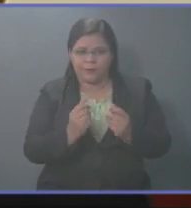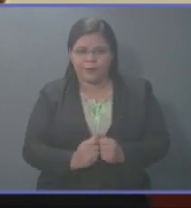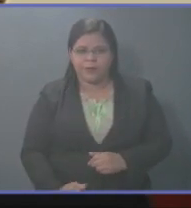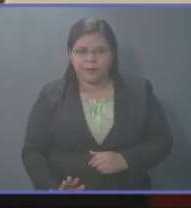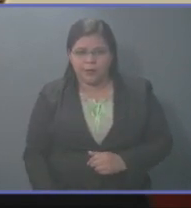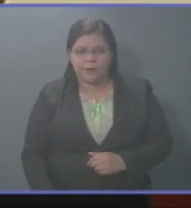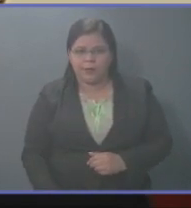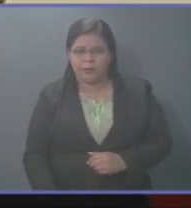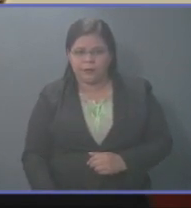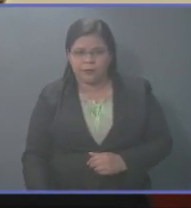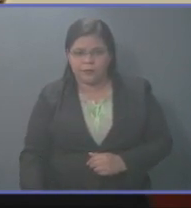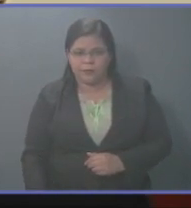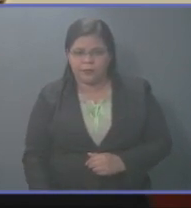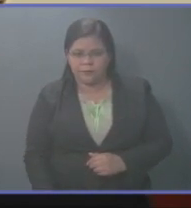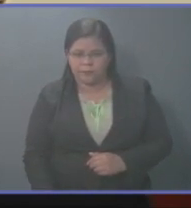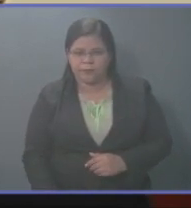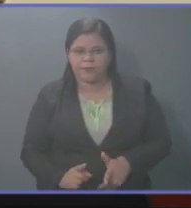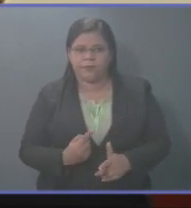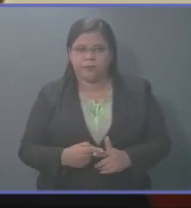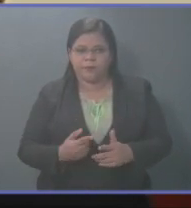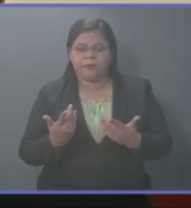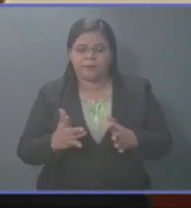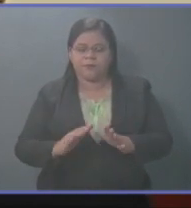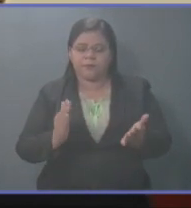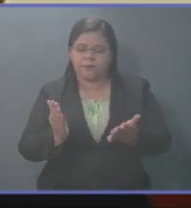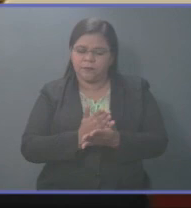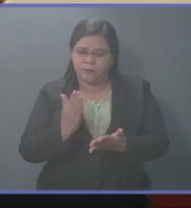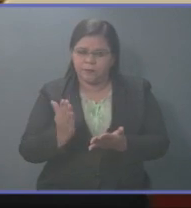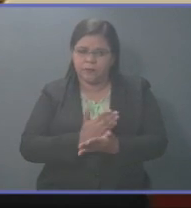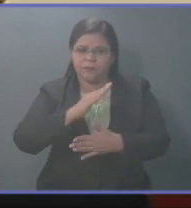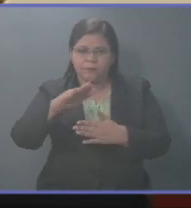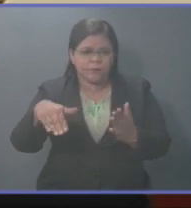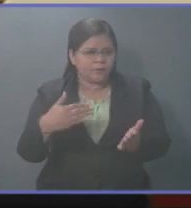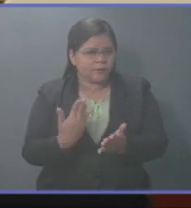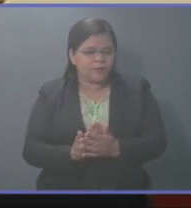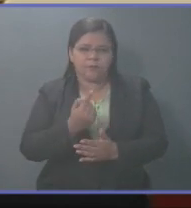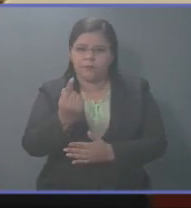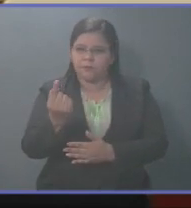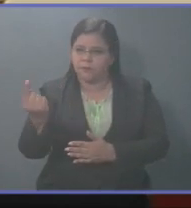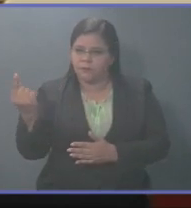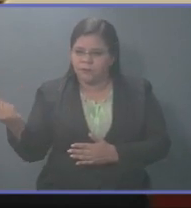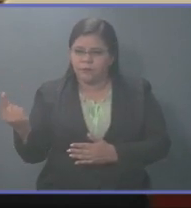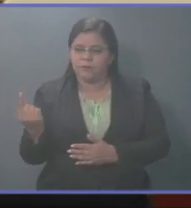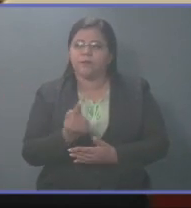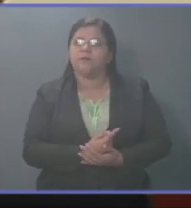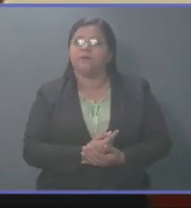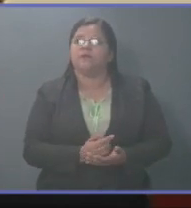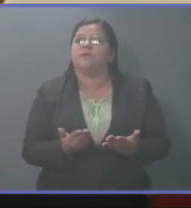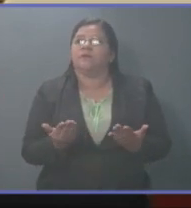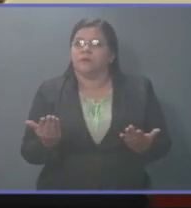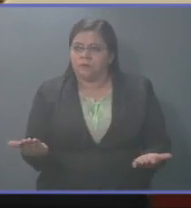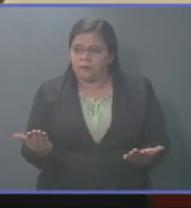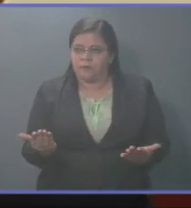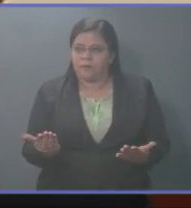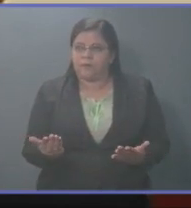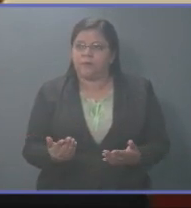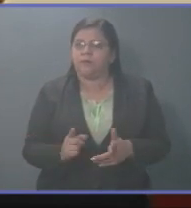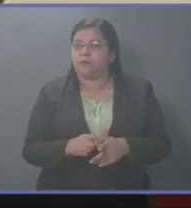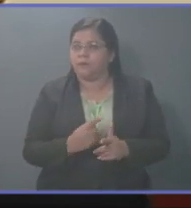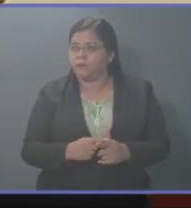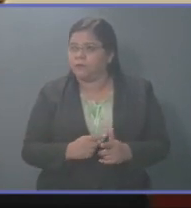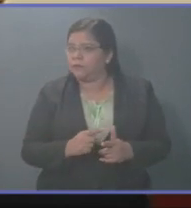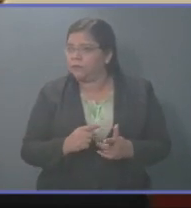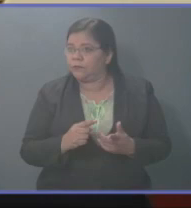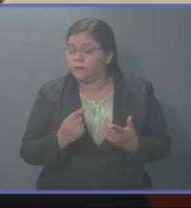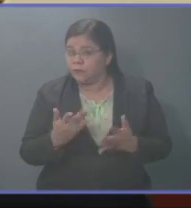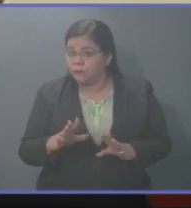después de haber realizado el estudio suficiente con la concurrencia de los funcionarios del órgano ejecutivo que estimó